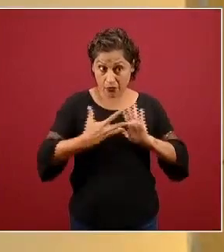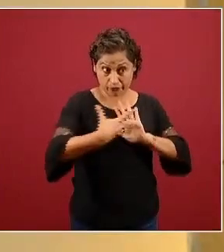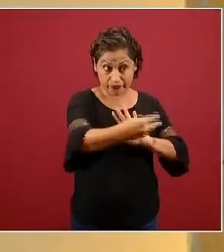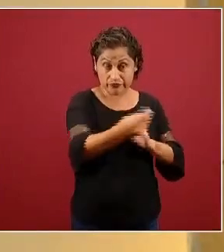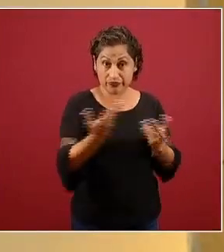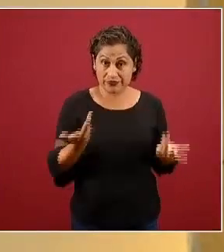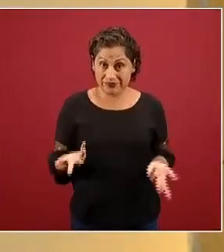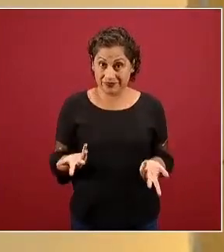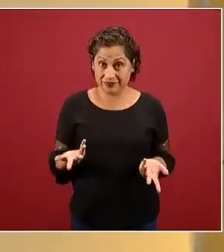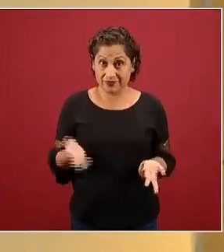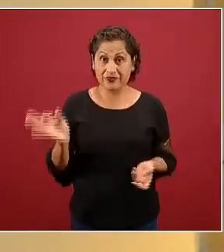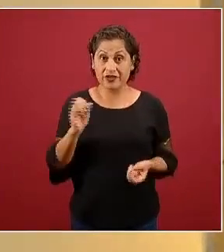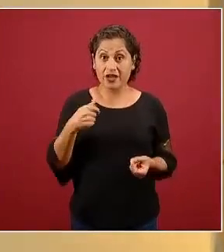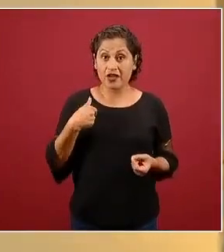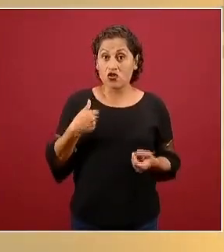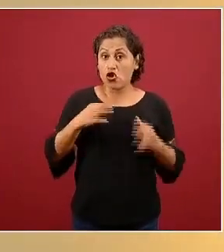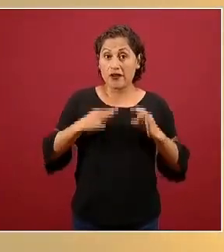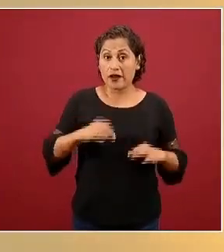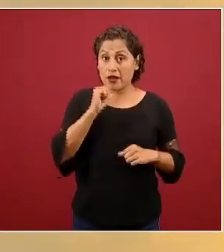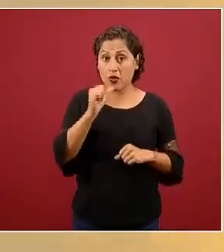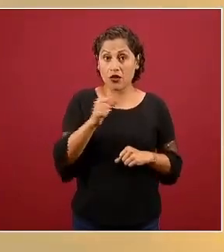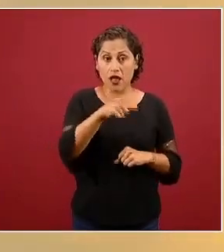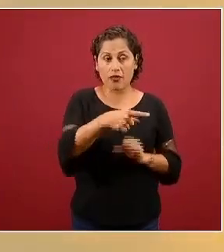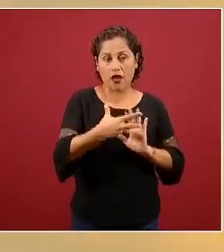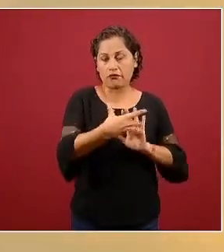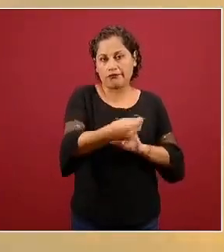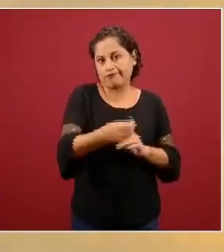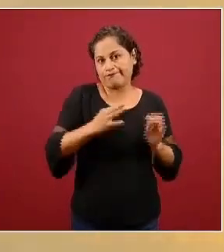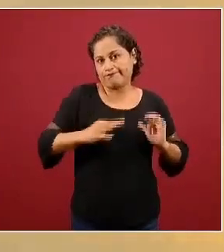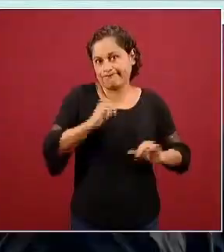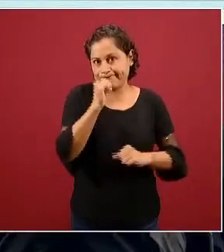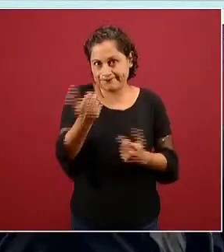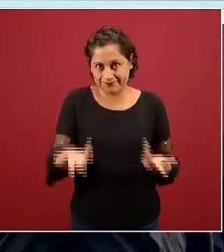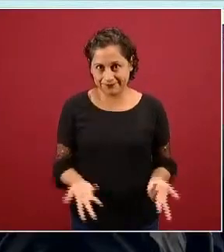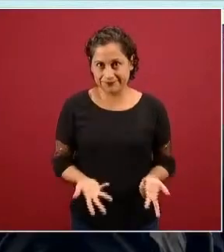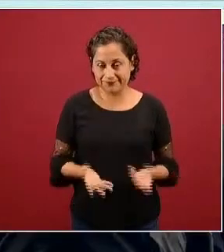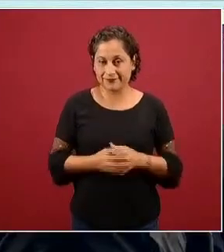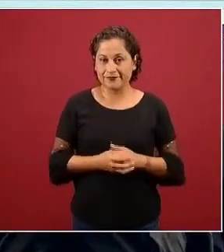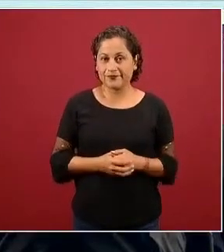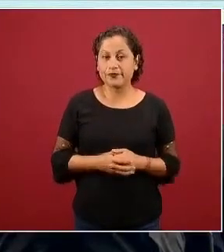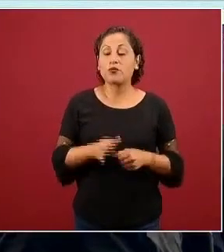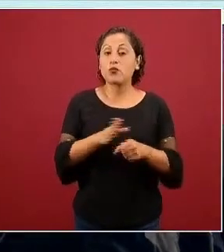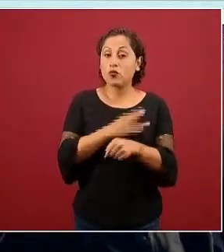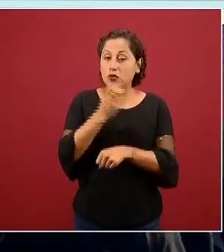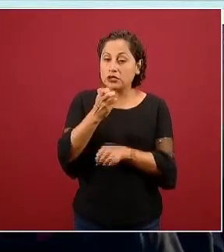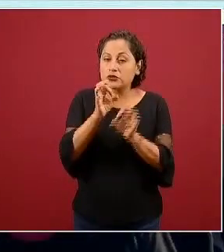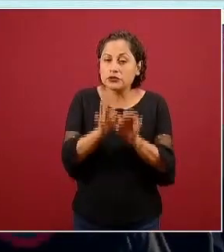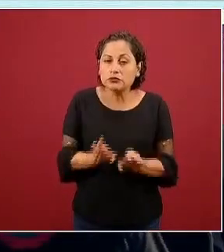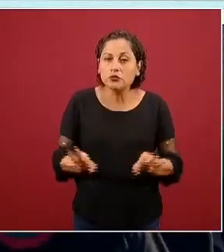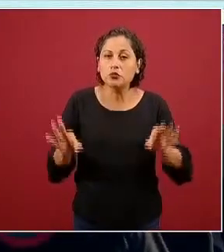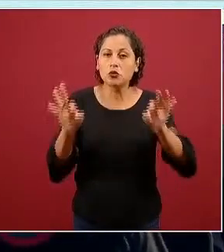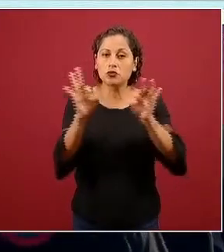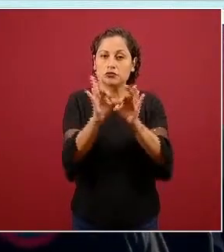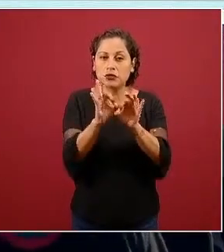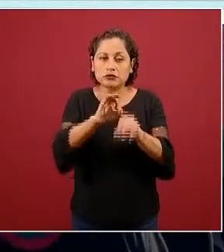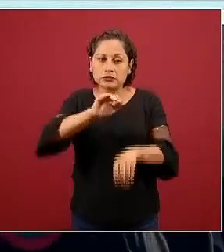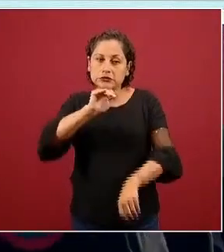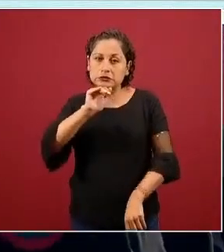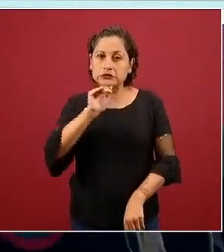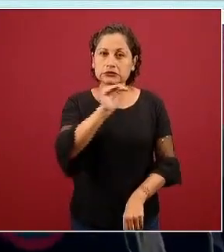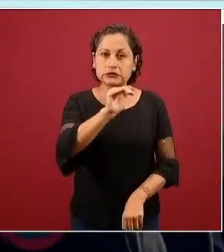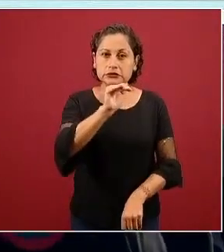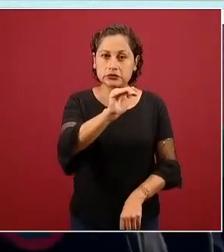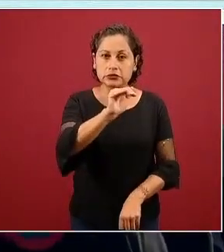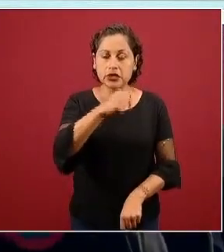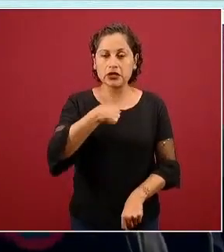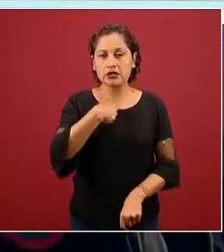tranquilo, pues eso yo también lo tengo que reflejar. Entonces, el momento de abordarlos es muy importante utilizar